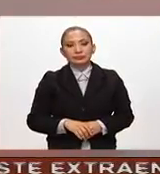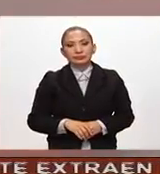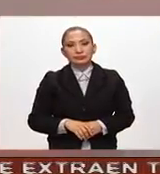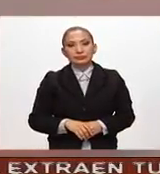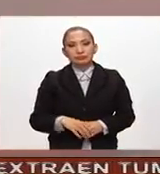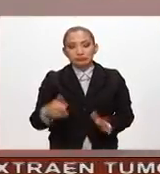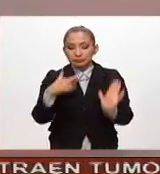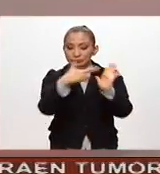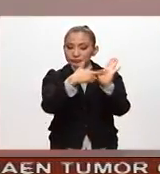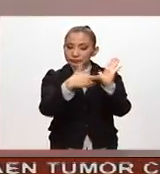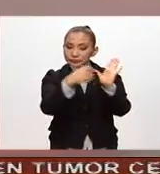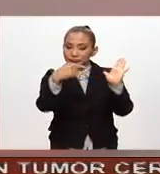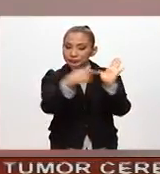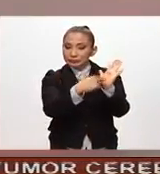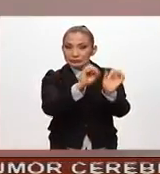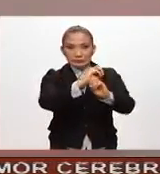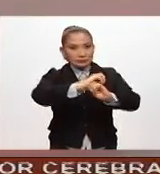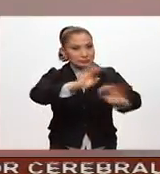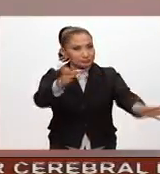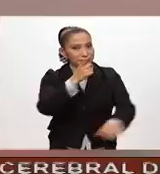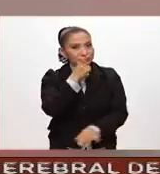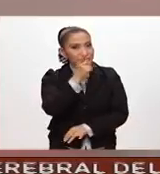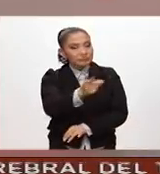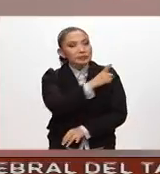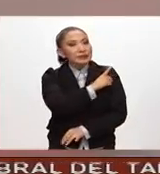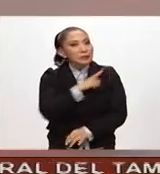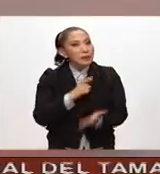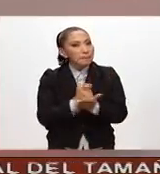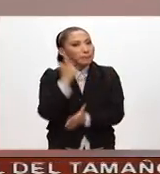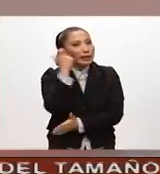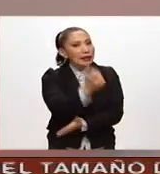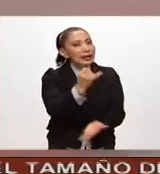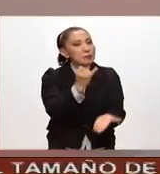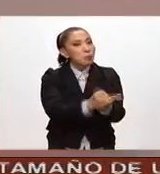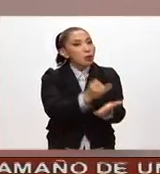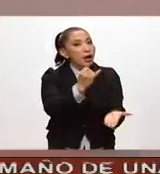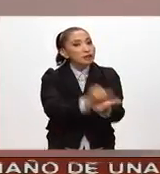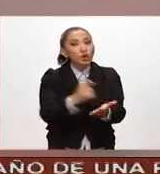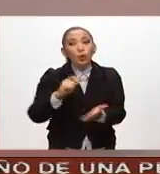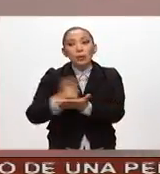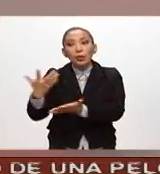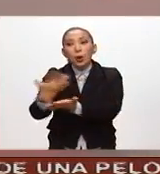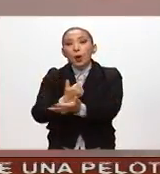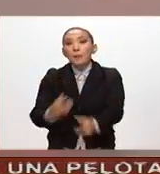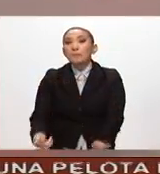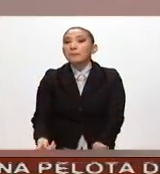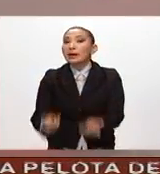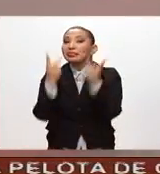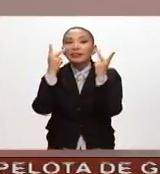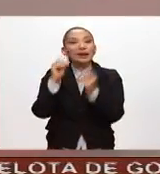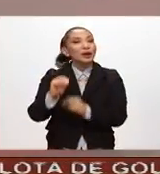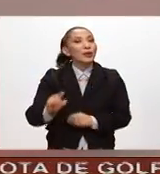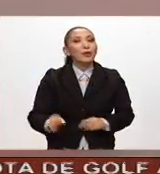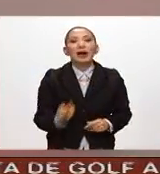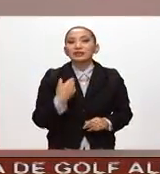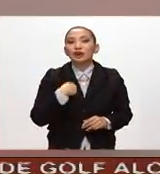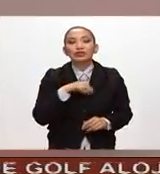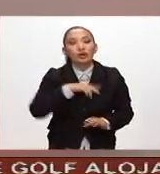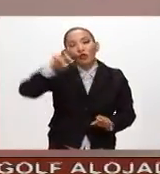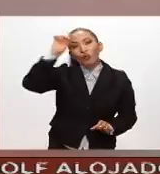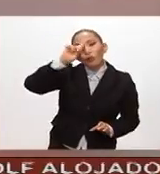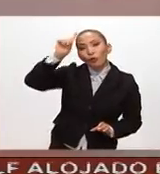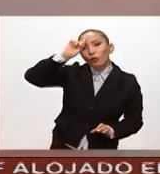Las disposiciones fiscales son muy claras. Hay que pagar impuestos cuando se tienen ingresos por ventas. No es algo que nosotros